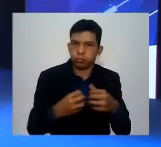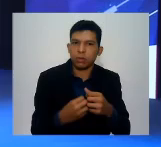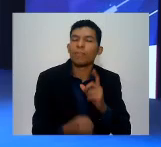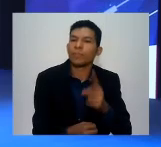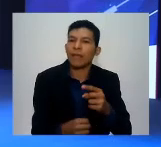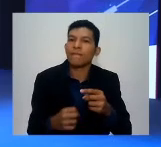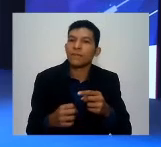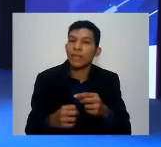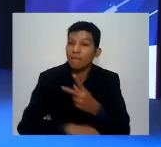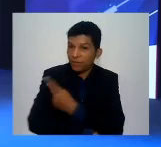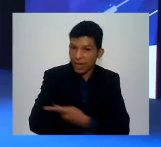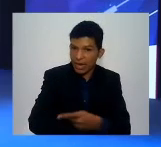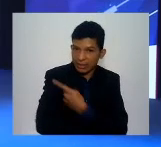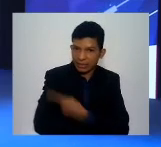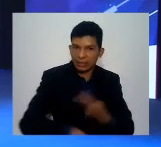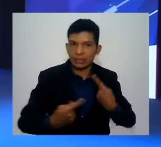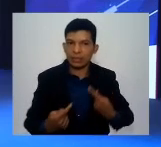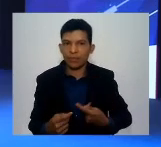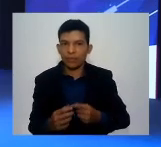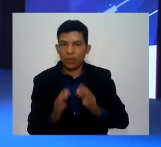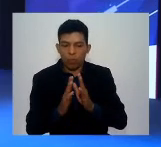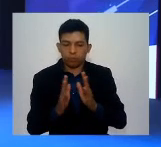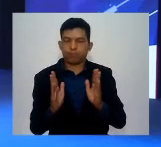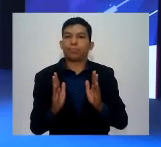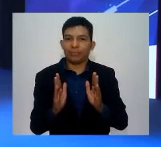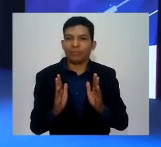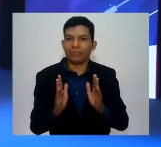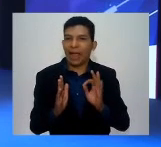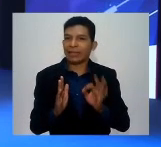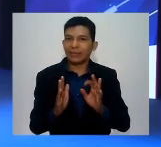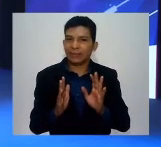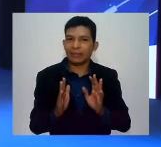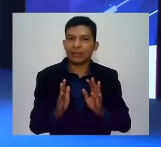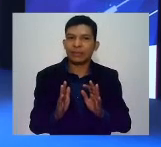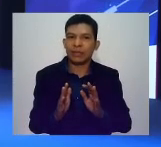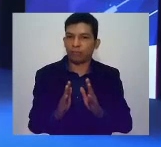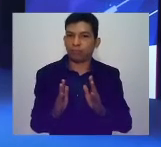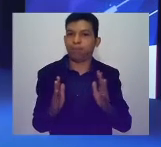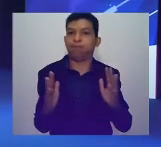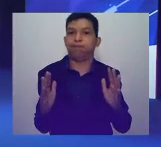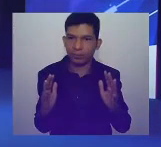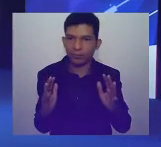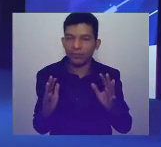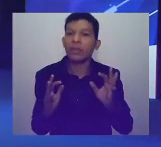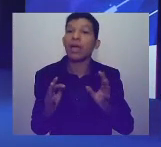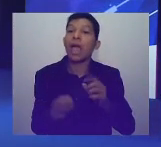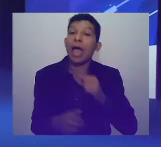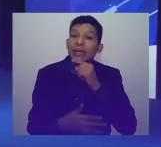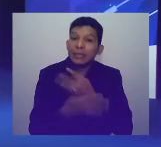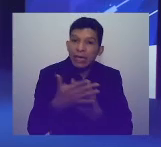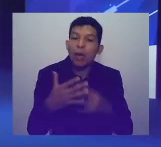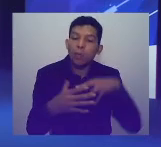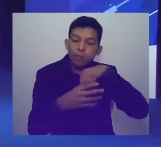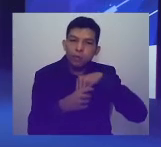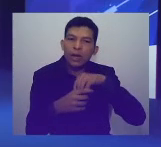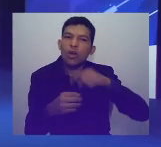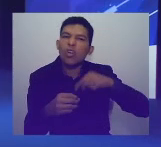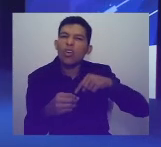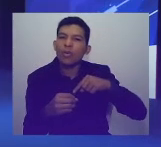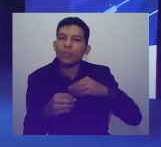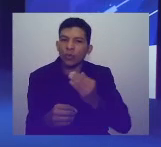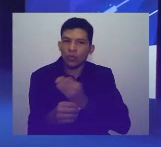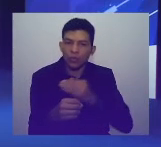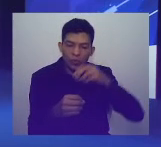de abajo, que los ve como en diferentes puntos, pero ahí no están en diferentes puntos del espacio, están en puntos diferentes del